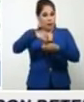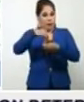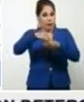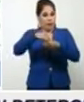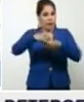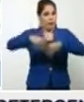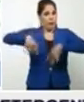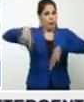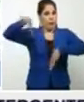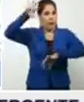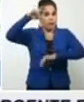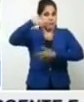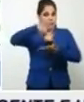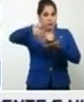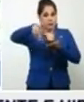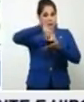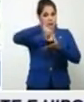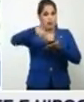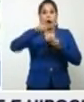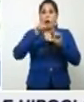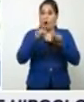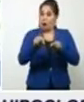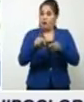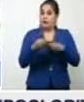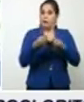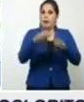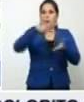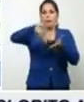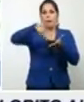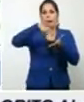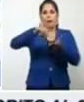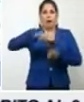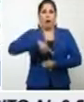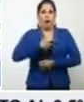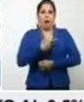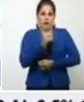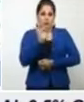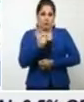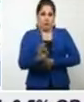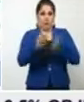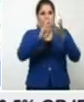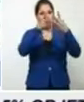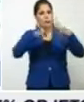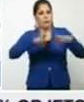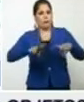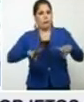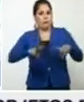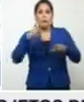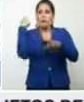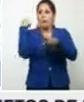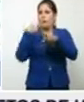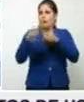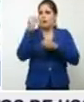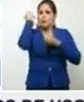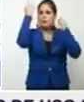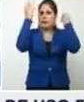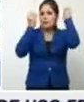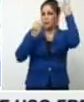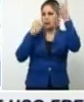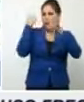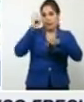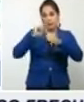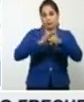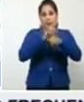este territorio ofrecen su baile, su arte desde las redes sociales y otras iniciativas en estos tiempos